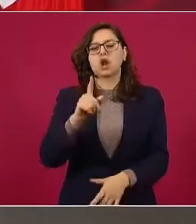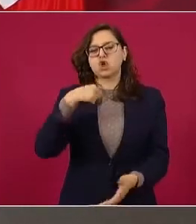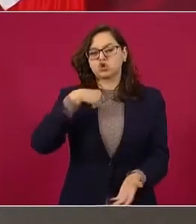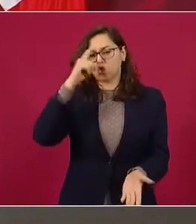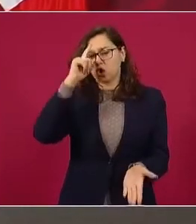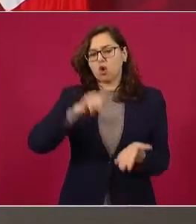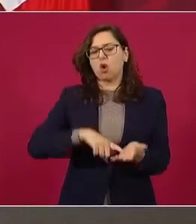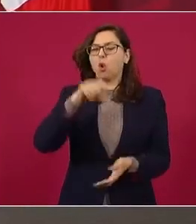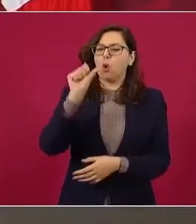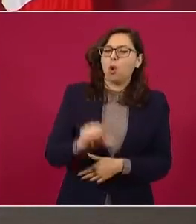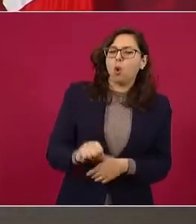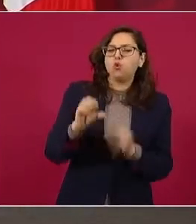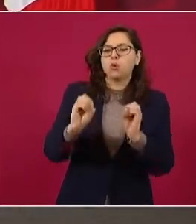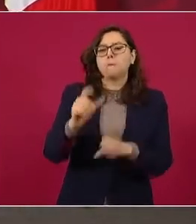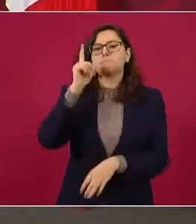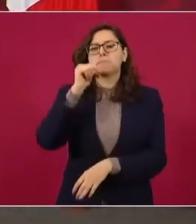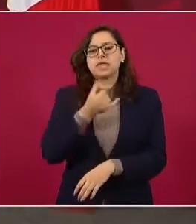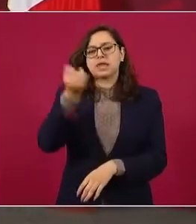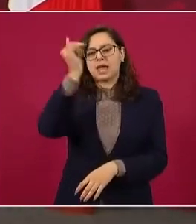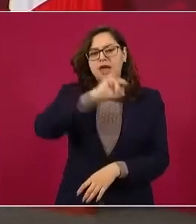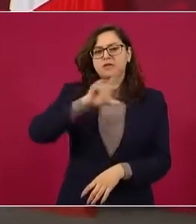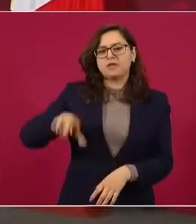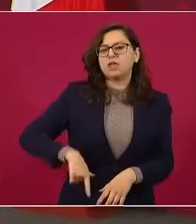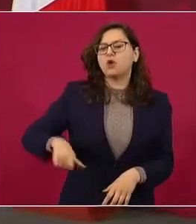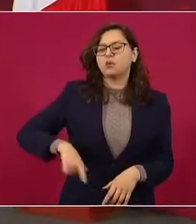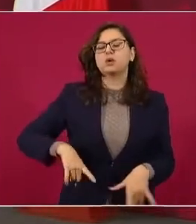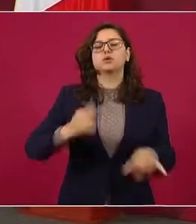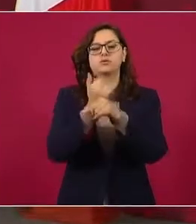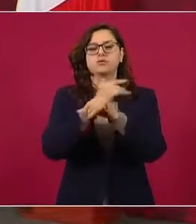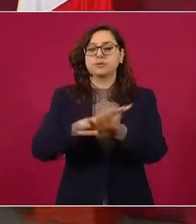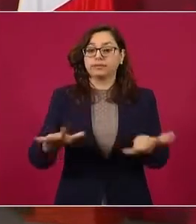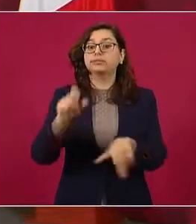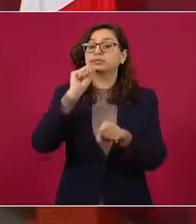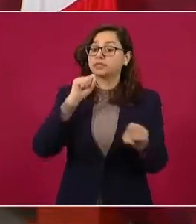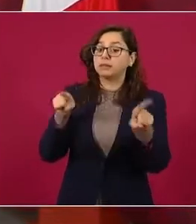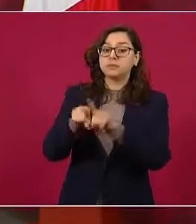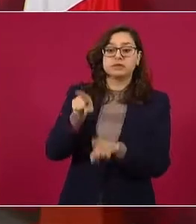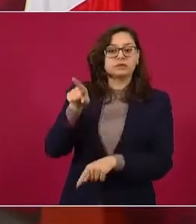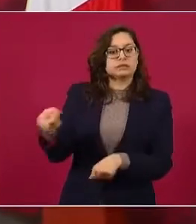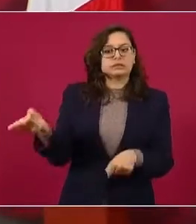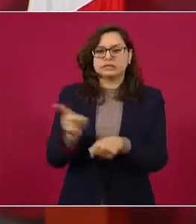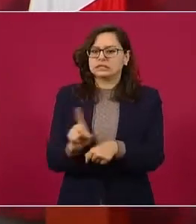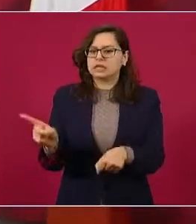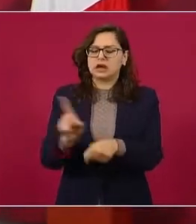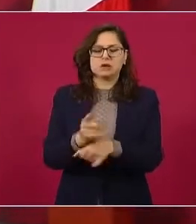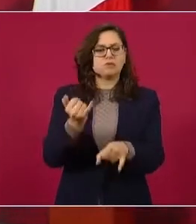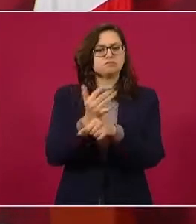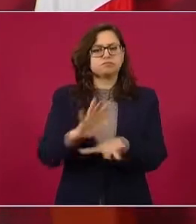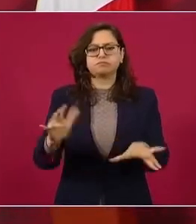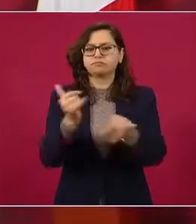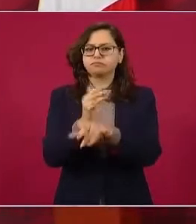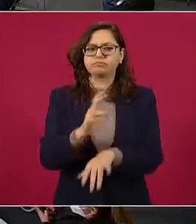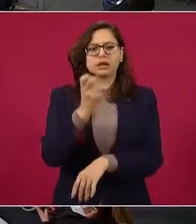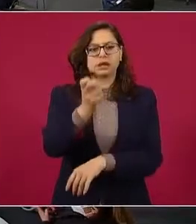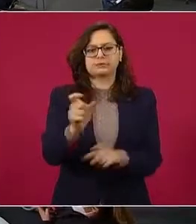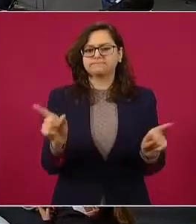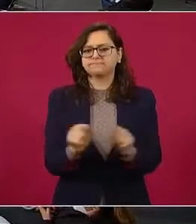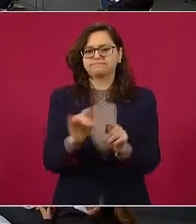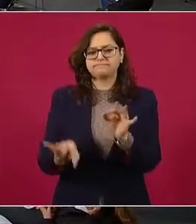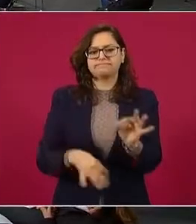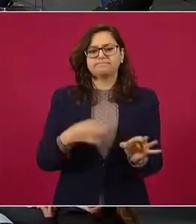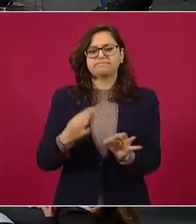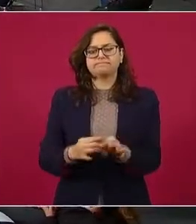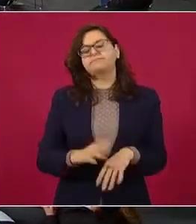o mañana la jefa de gobierno, que constantemente está rindiendo cuentas, ¿no? Eso es lo que puedo comentar. Y